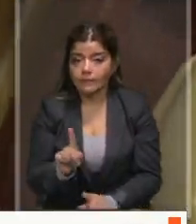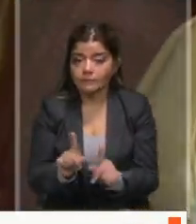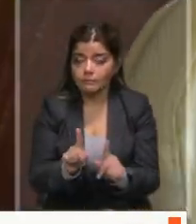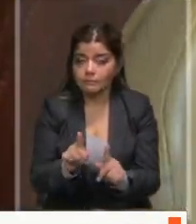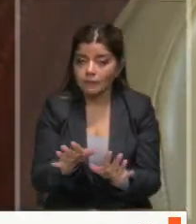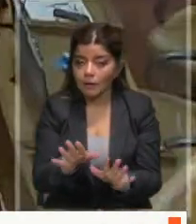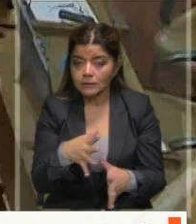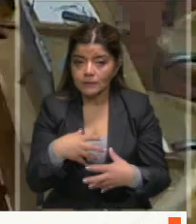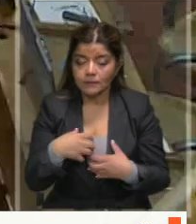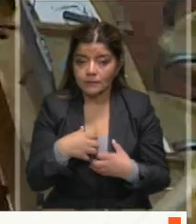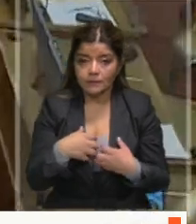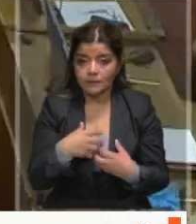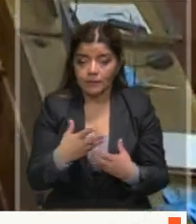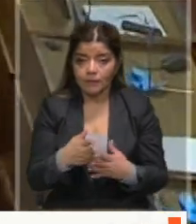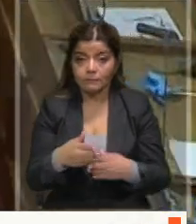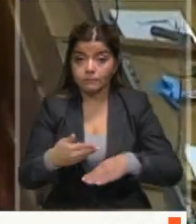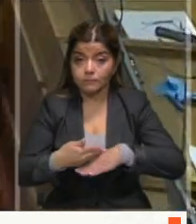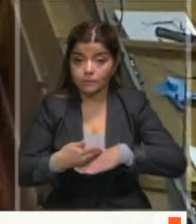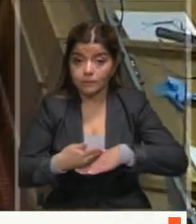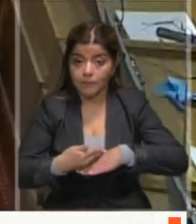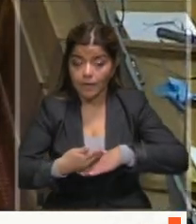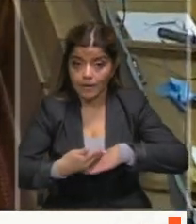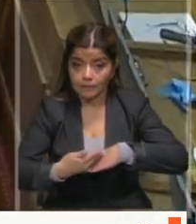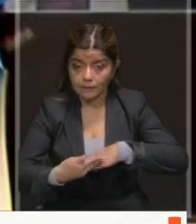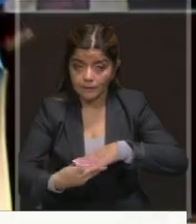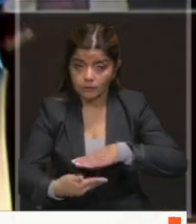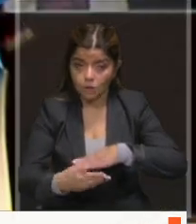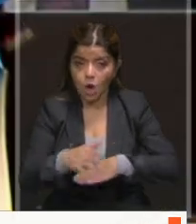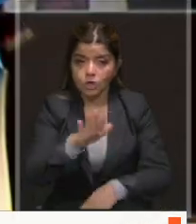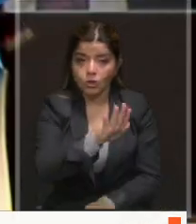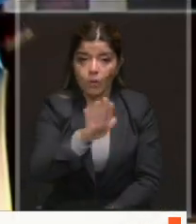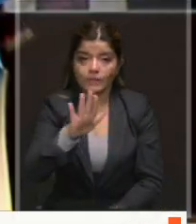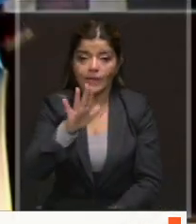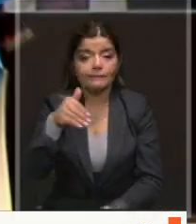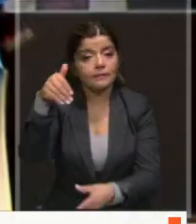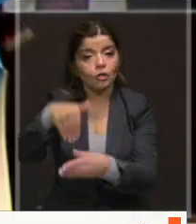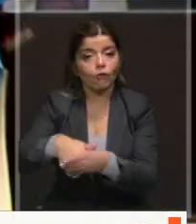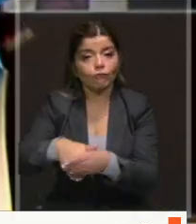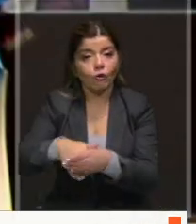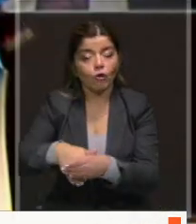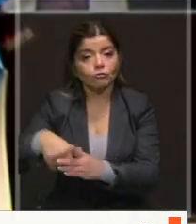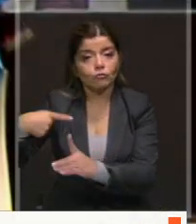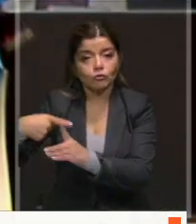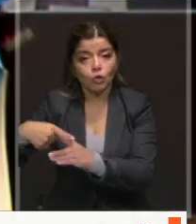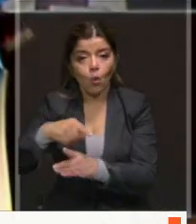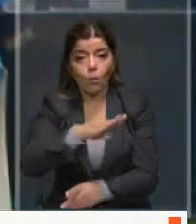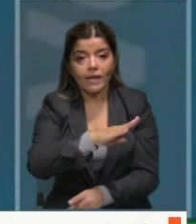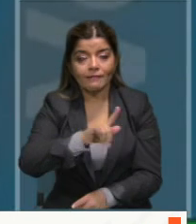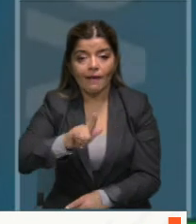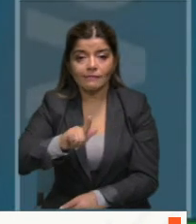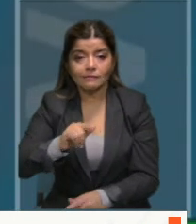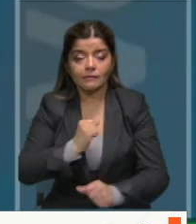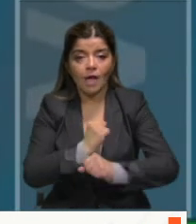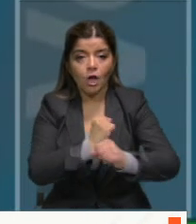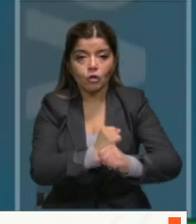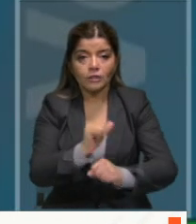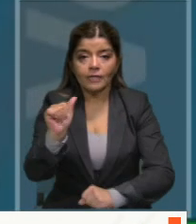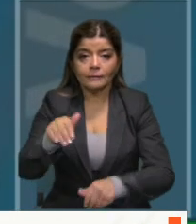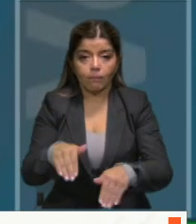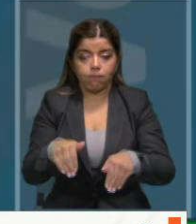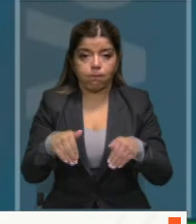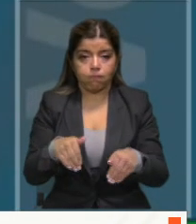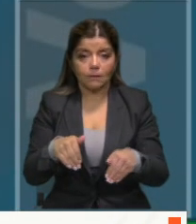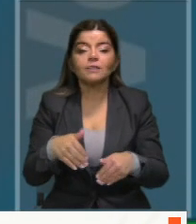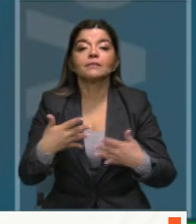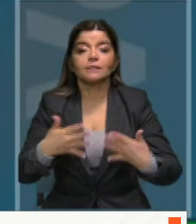pese a las tensiones y el retraso en el inicio de la sesión con 55 votos a favor 47 en contra y seis abstenciones se